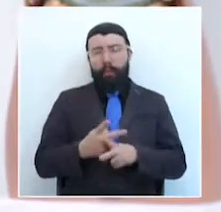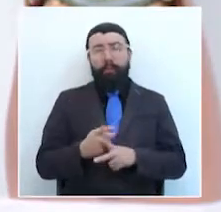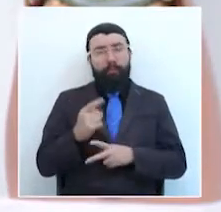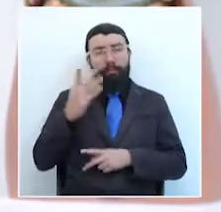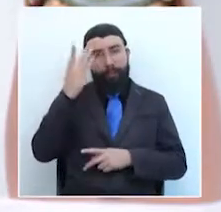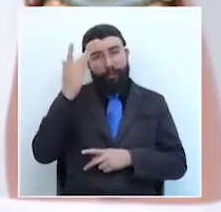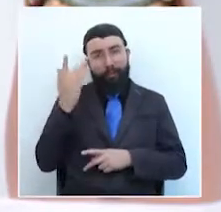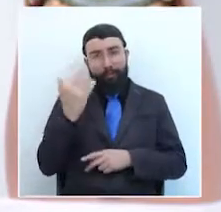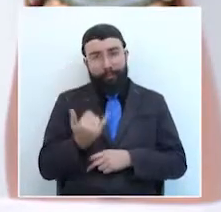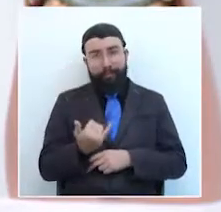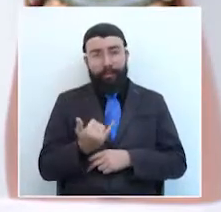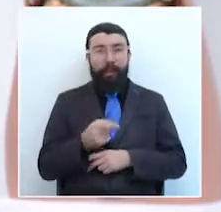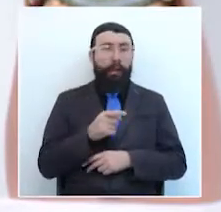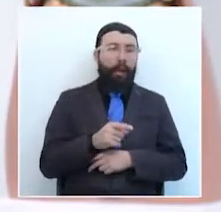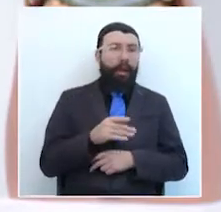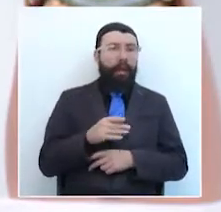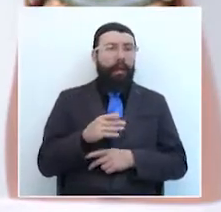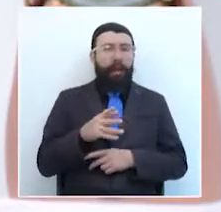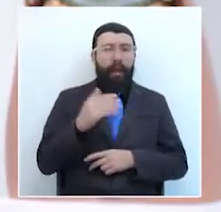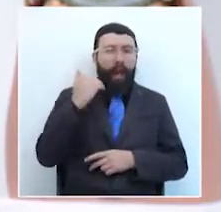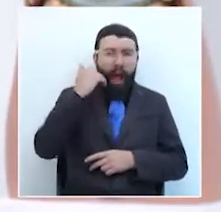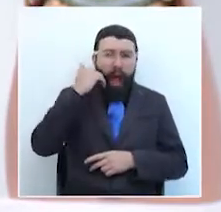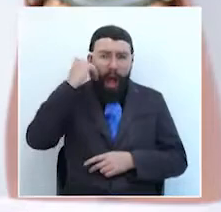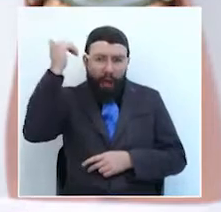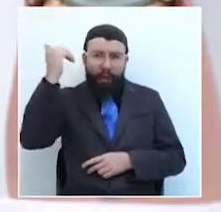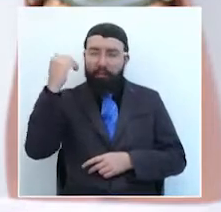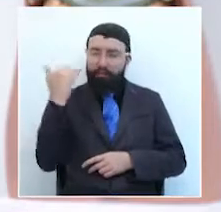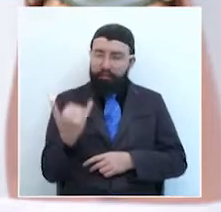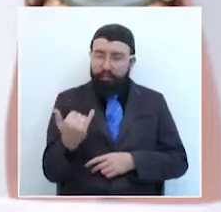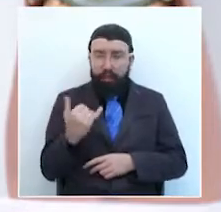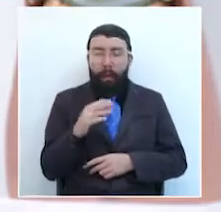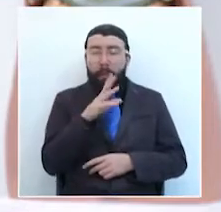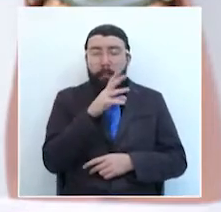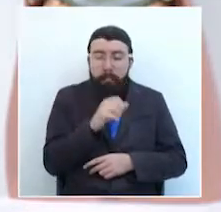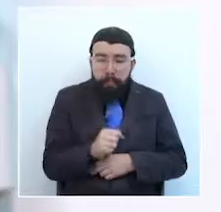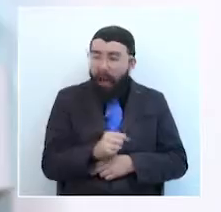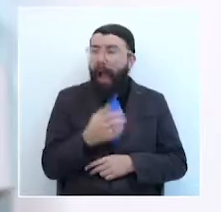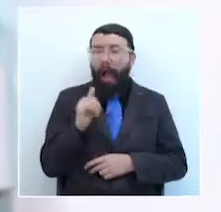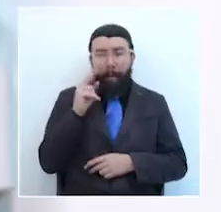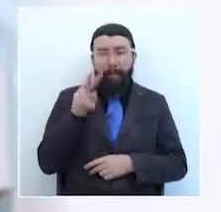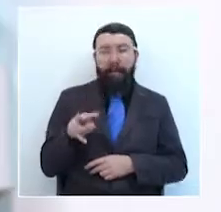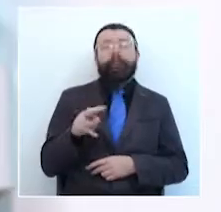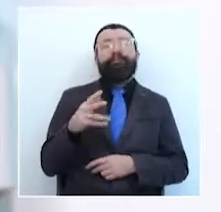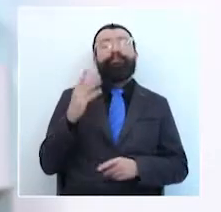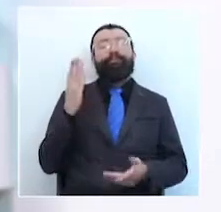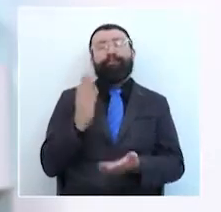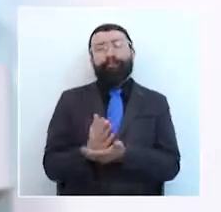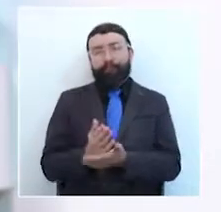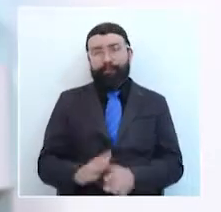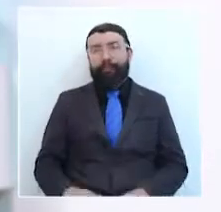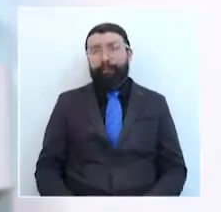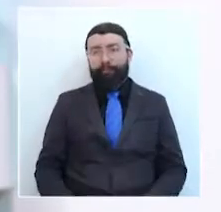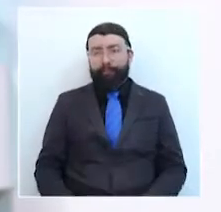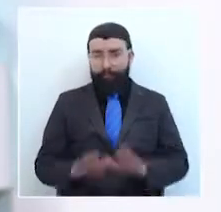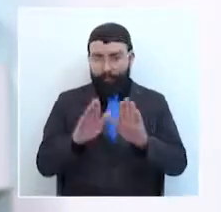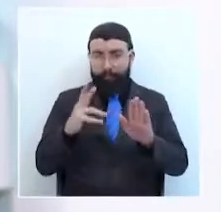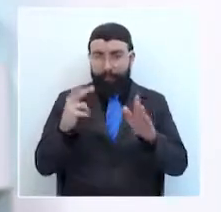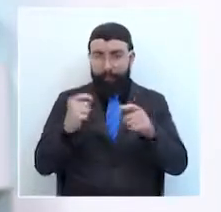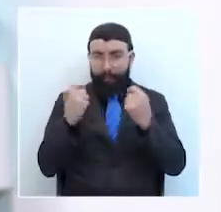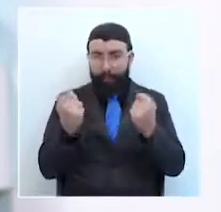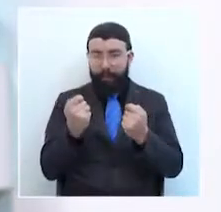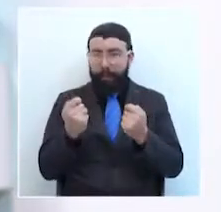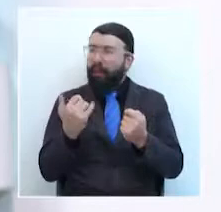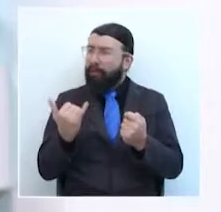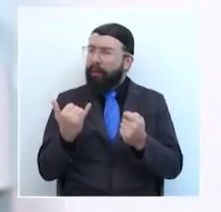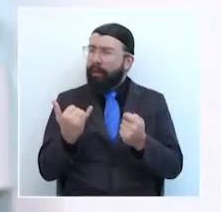o en el lado del texto es donde se ven las consecuencias bueno vamos a hacer otro pequeño corte de comerciales y volvemos